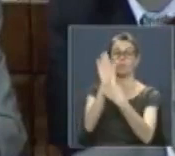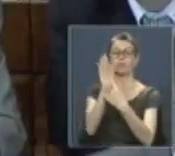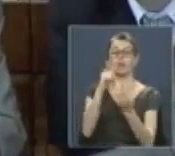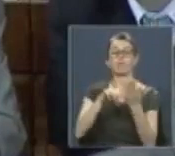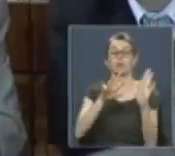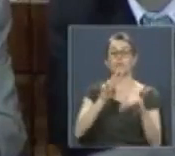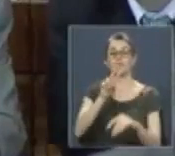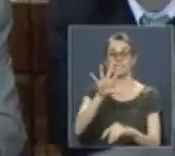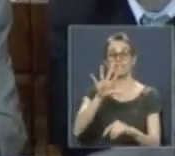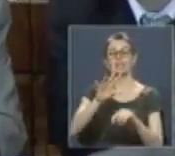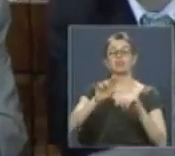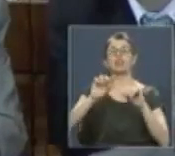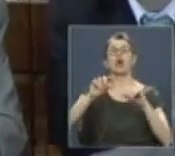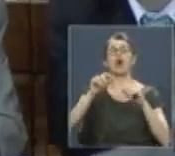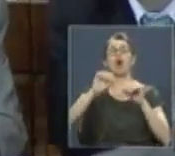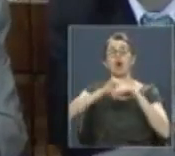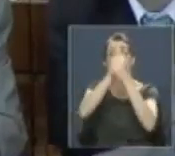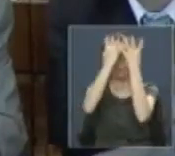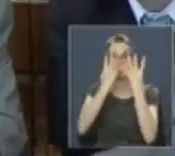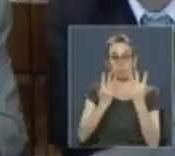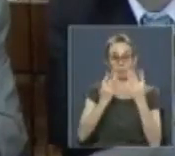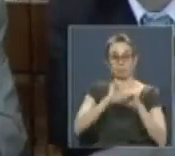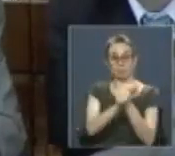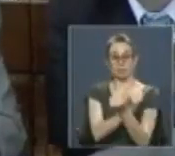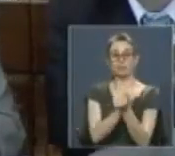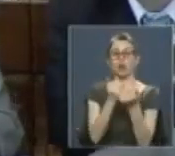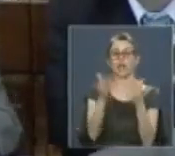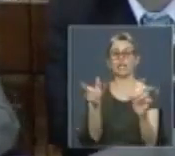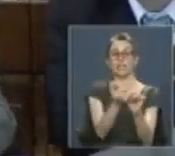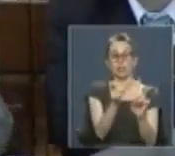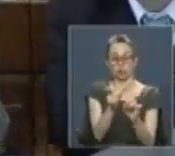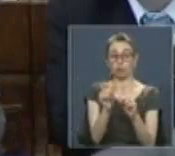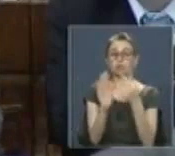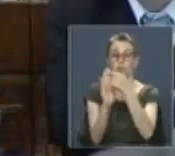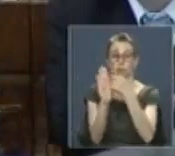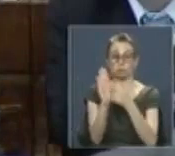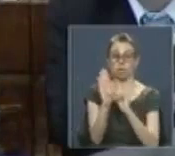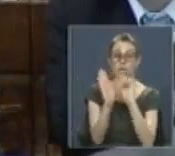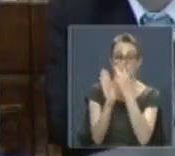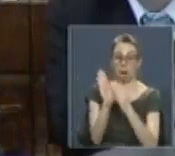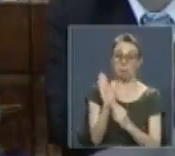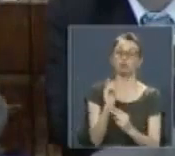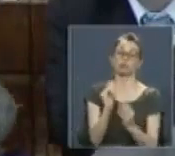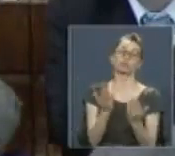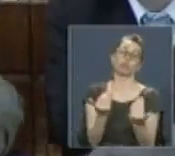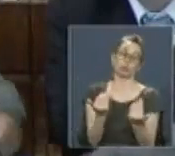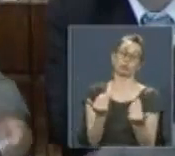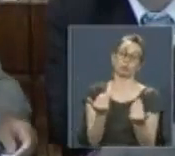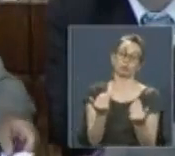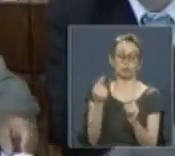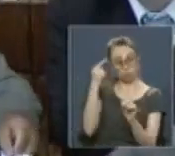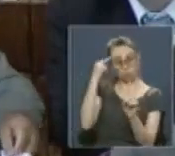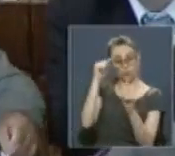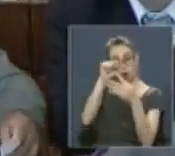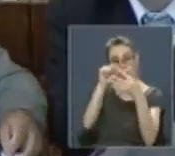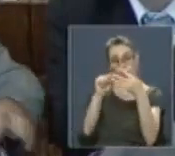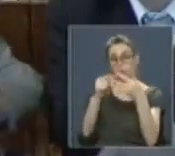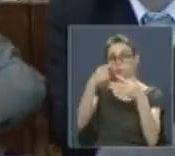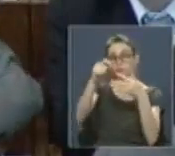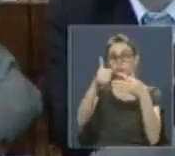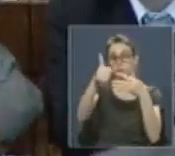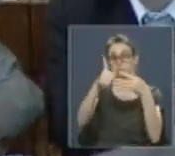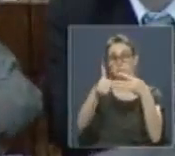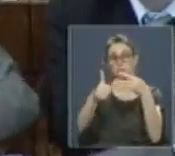libertades condicionales son necesarias. La mayoría de las modificaciones son necesarias y muchas van en la dirección correcta.